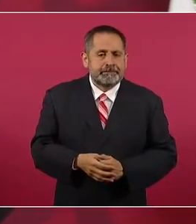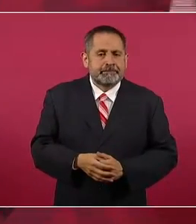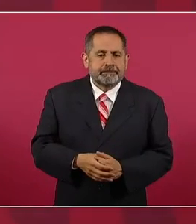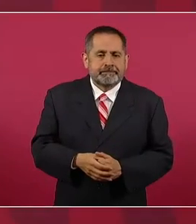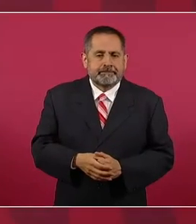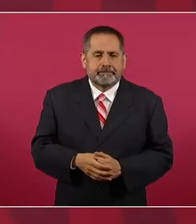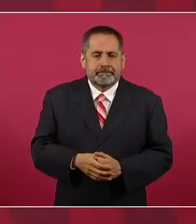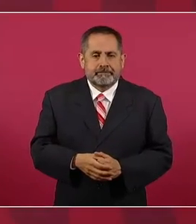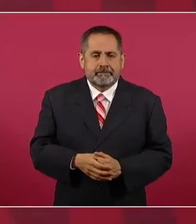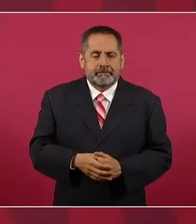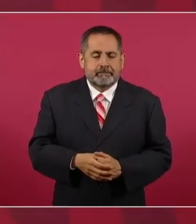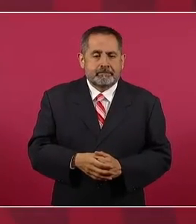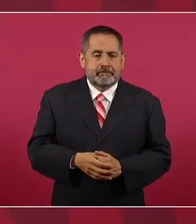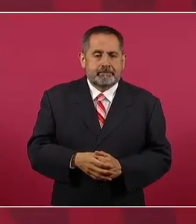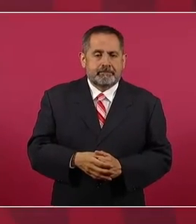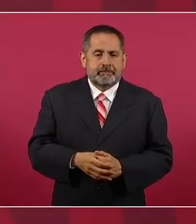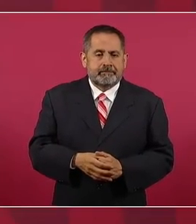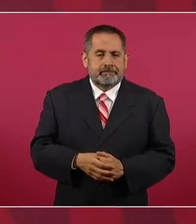o son